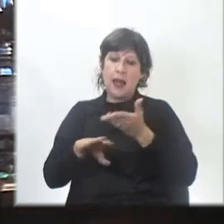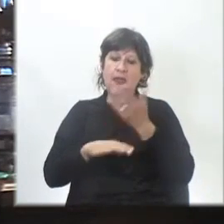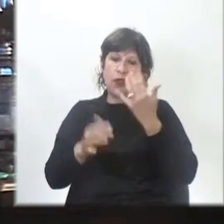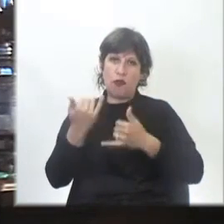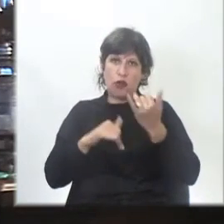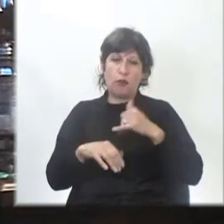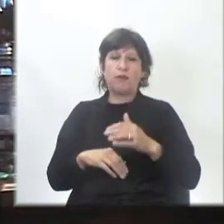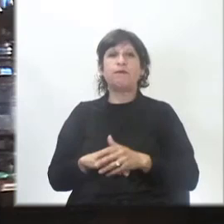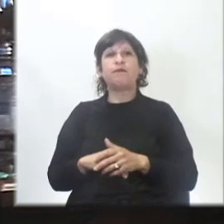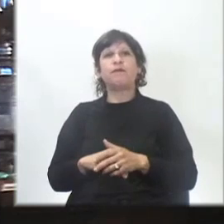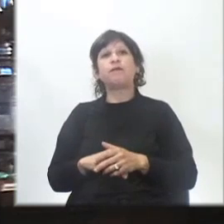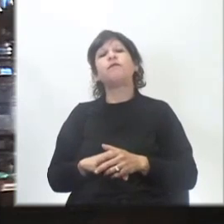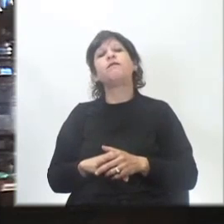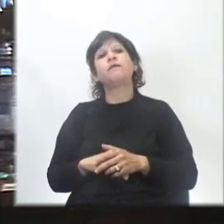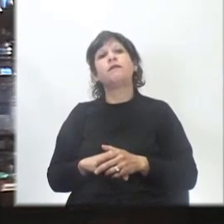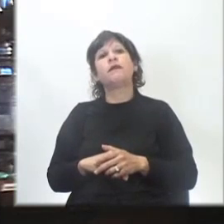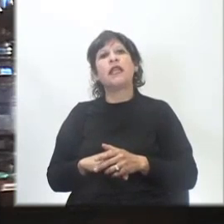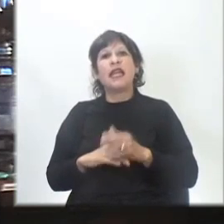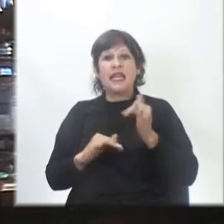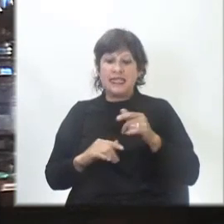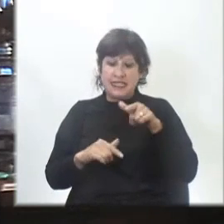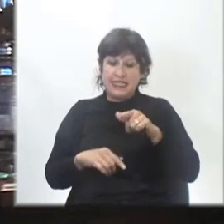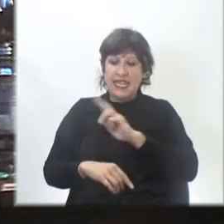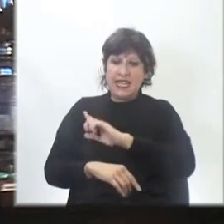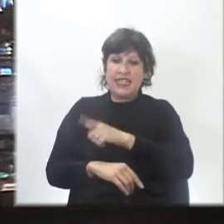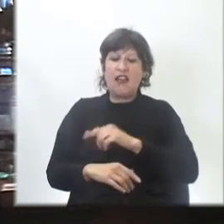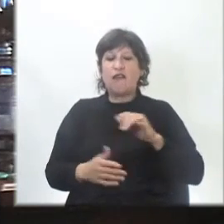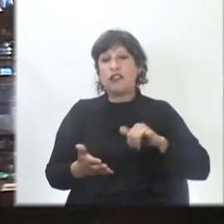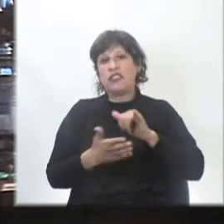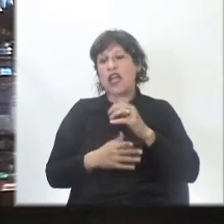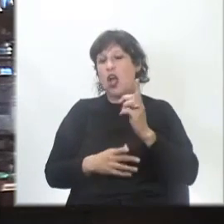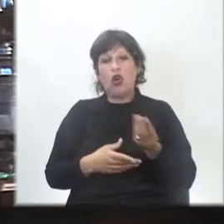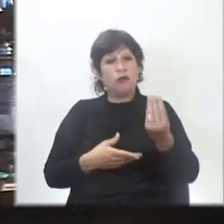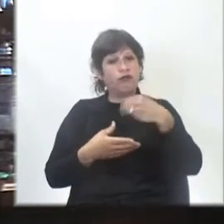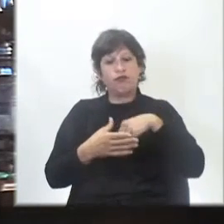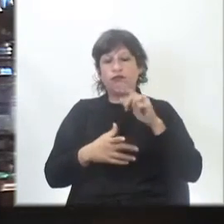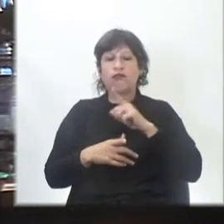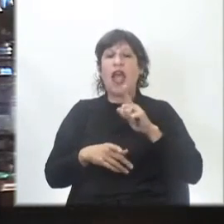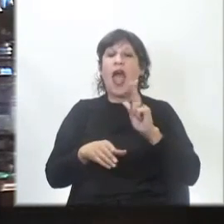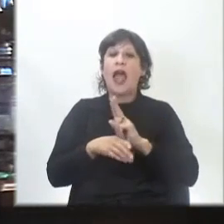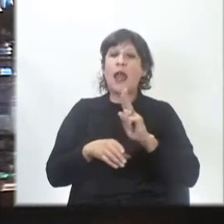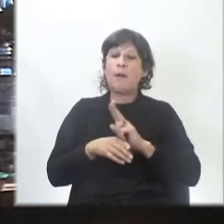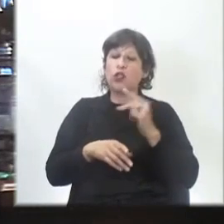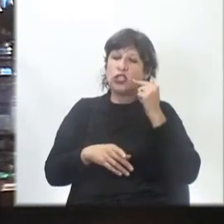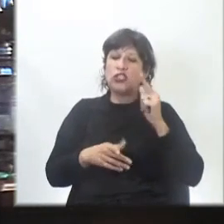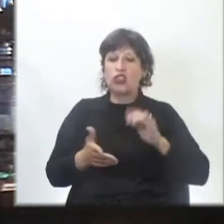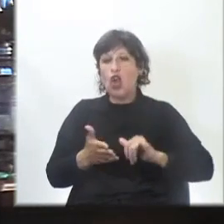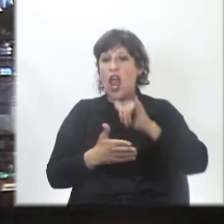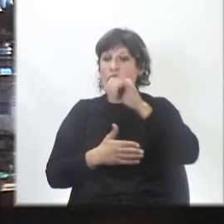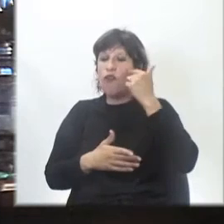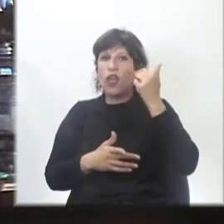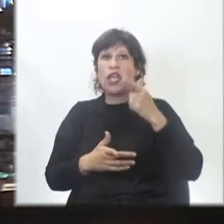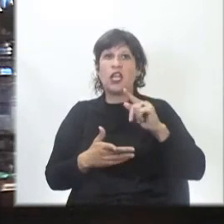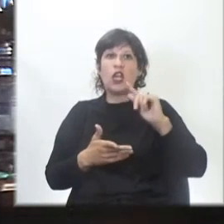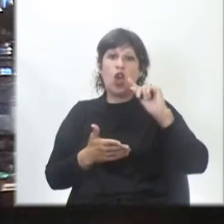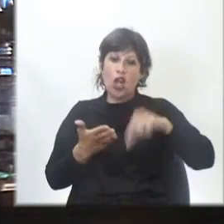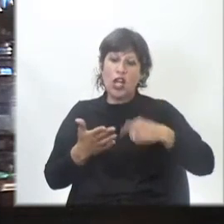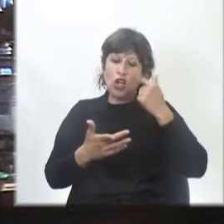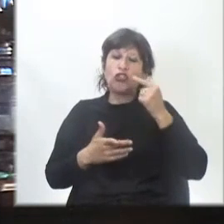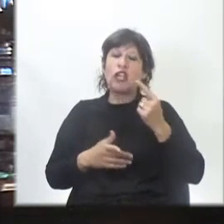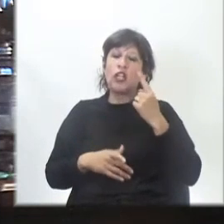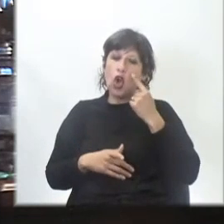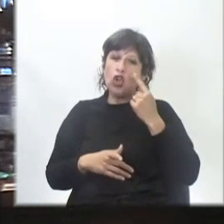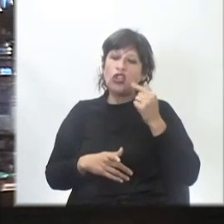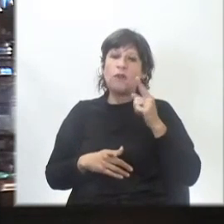informe: si bien esta Fuerza Aérea no estuvo involucrada en la protección al vuelo, acorde a lo previsto en el contrato, tuvo conocimiento de que